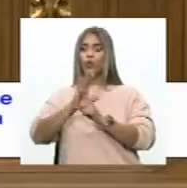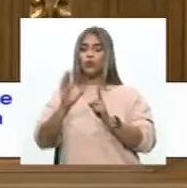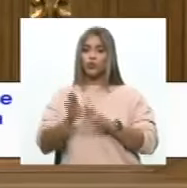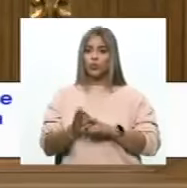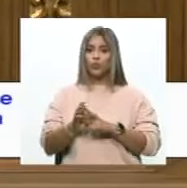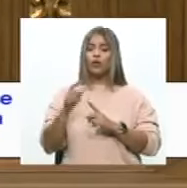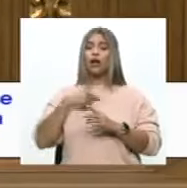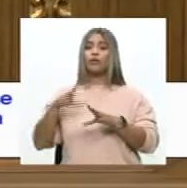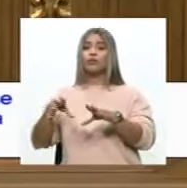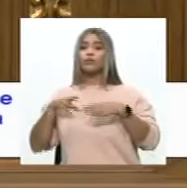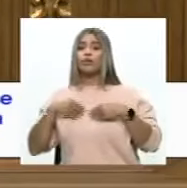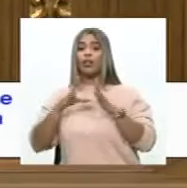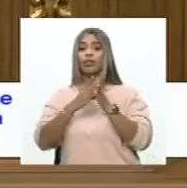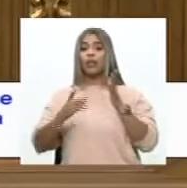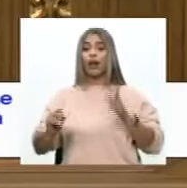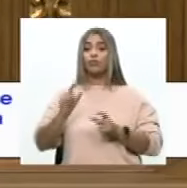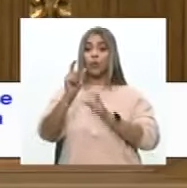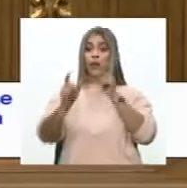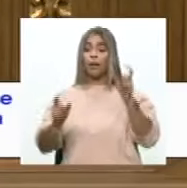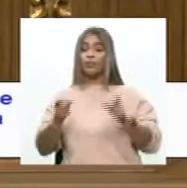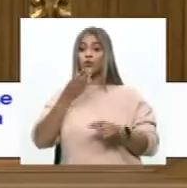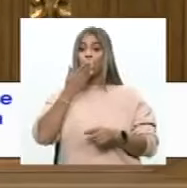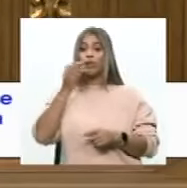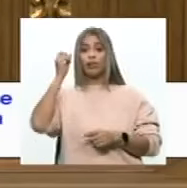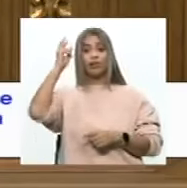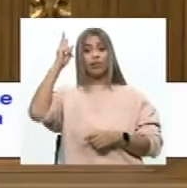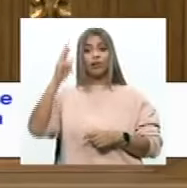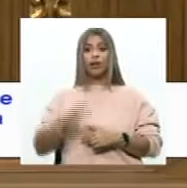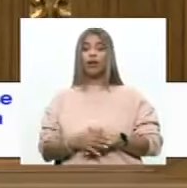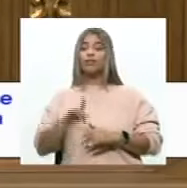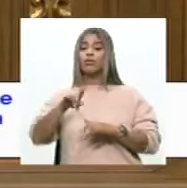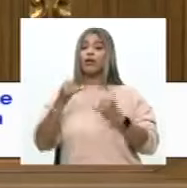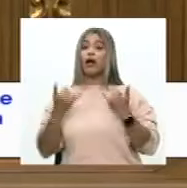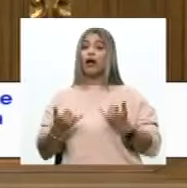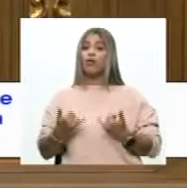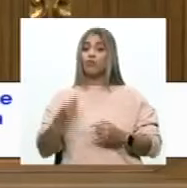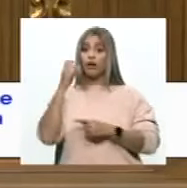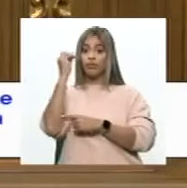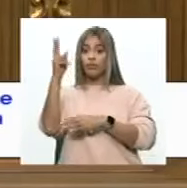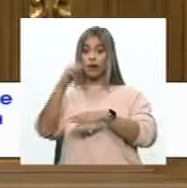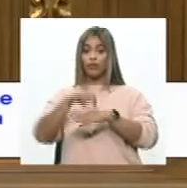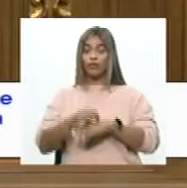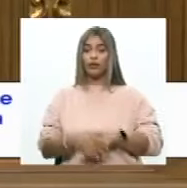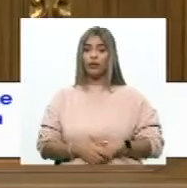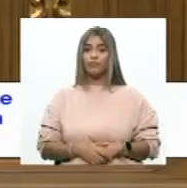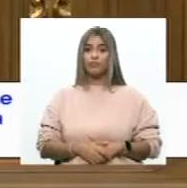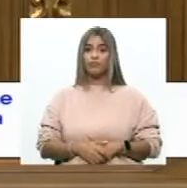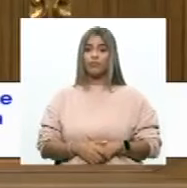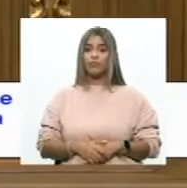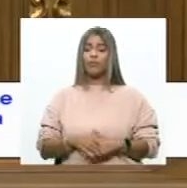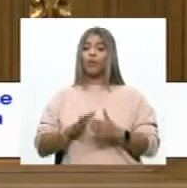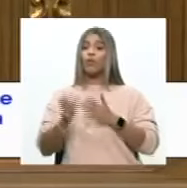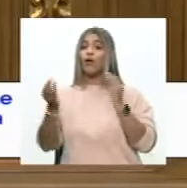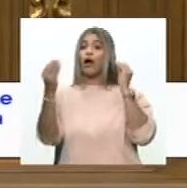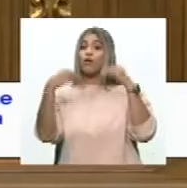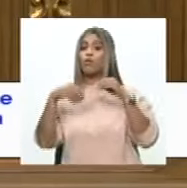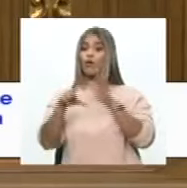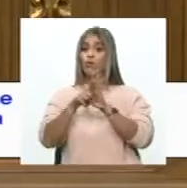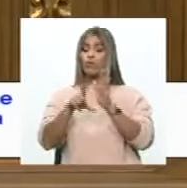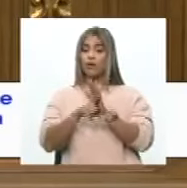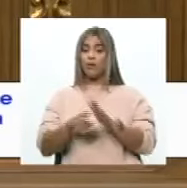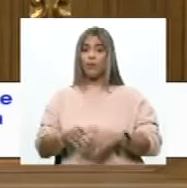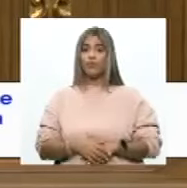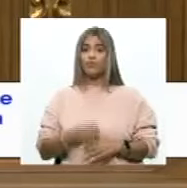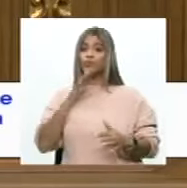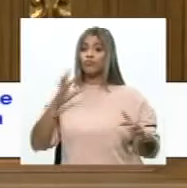que reconoce el derecho de los pueblos indígenas y esta Asamblea Nacional, mediante acuerdo legislativo,